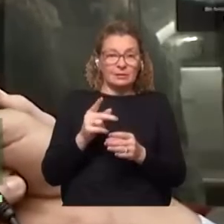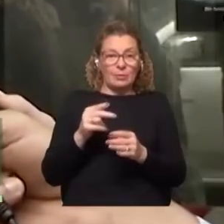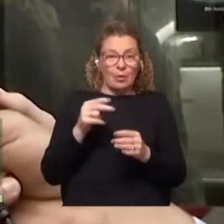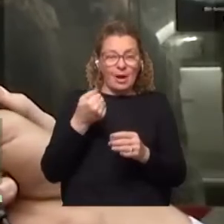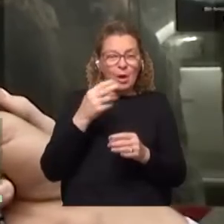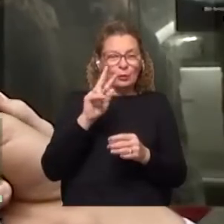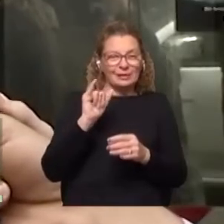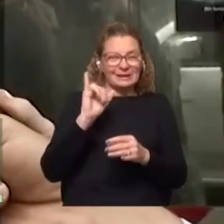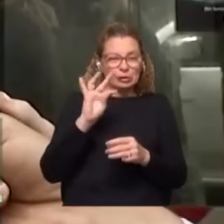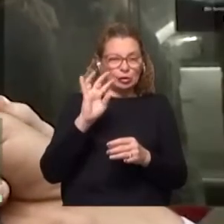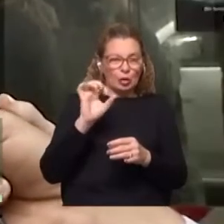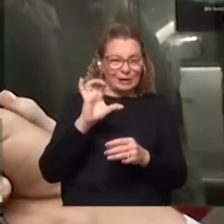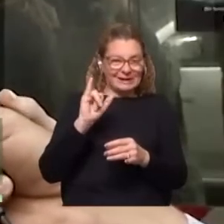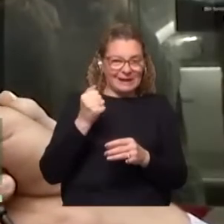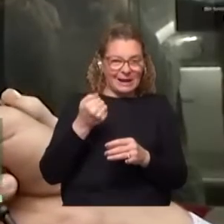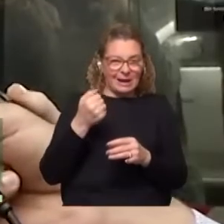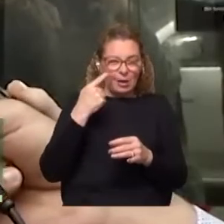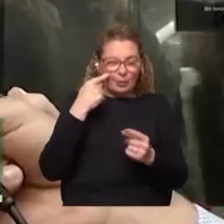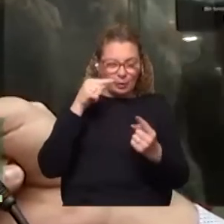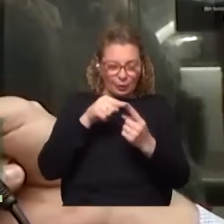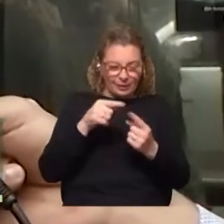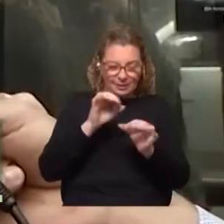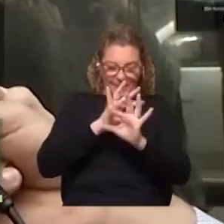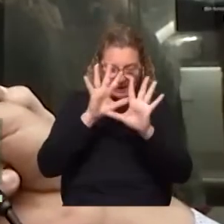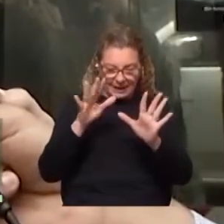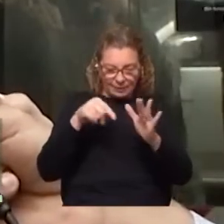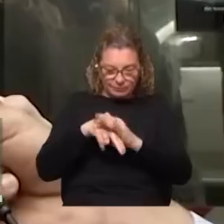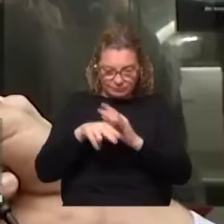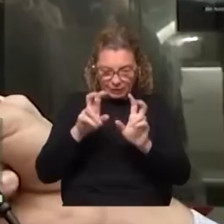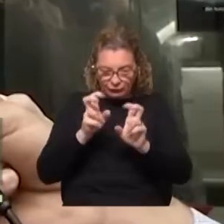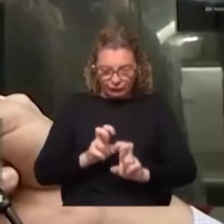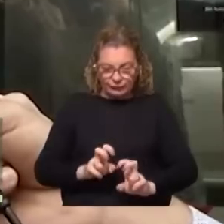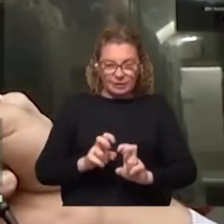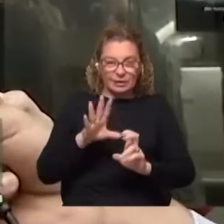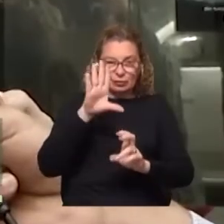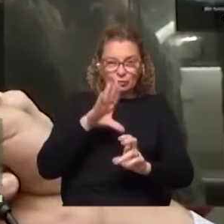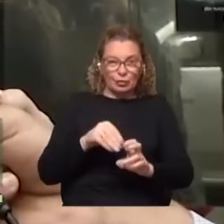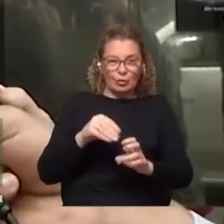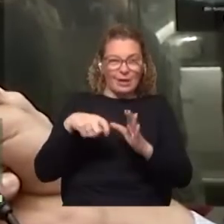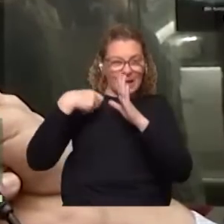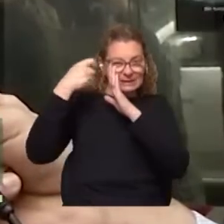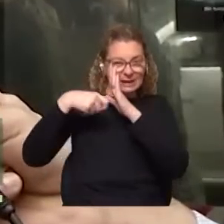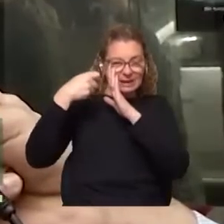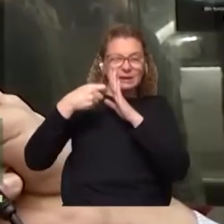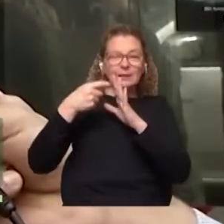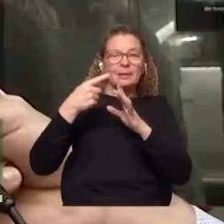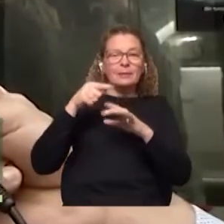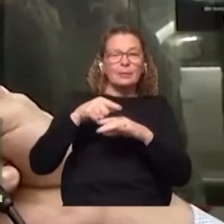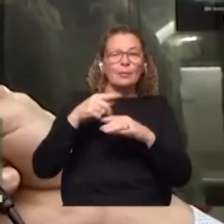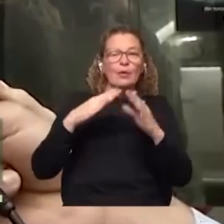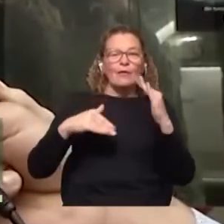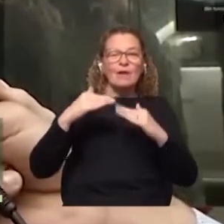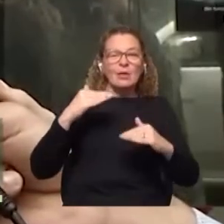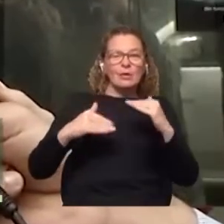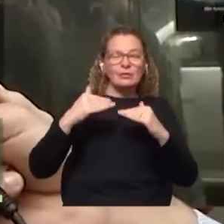que es el tratamiento objetivo transparente e independiente de antel a efectos de que evaluara